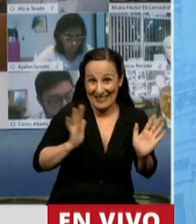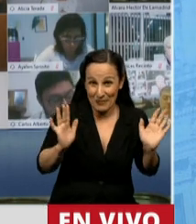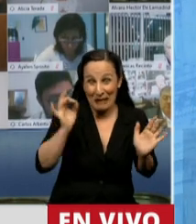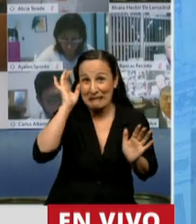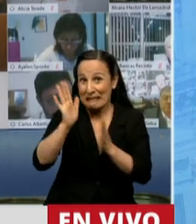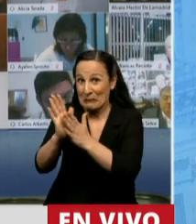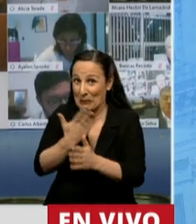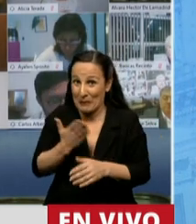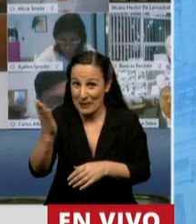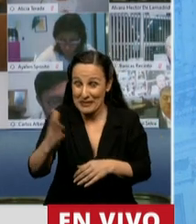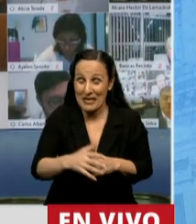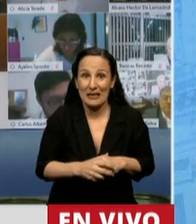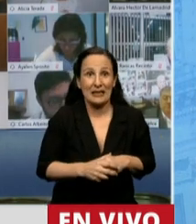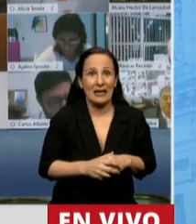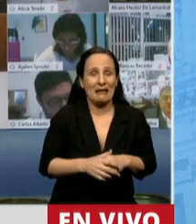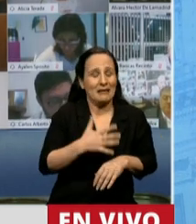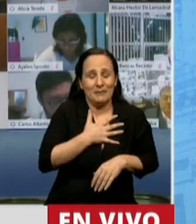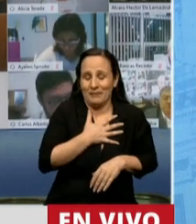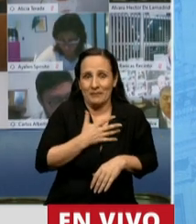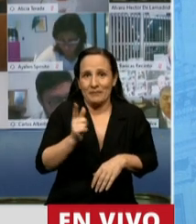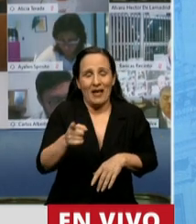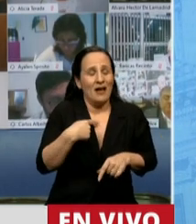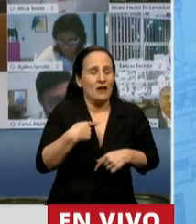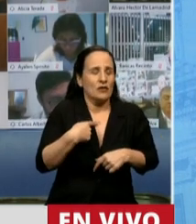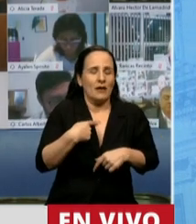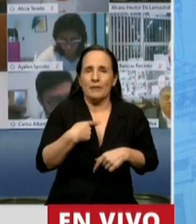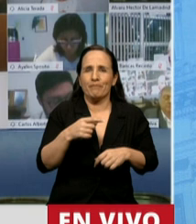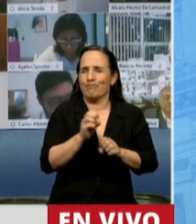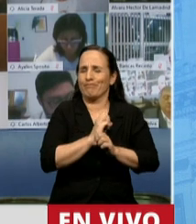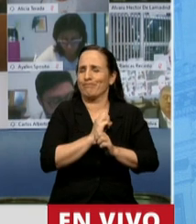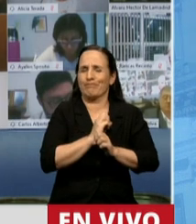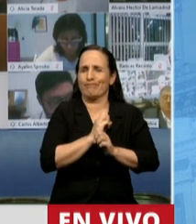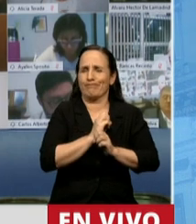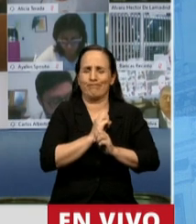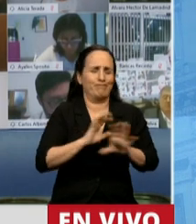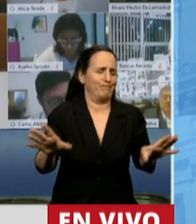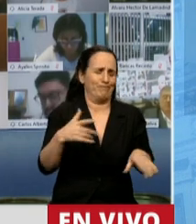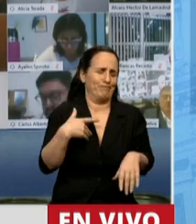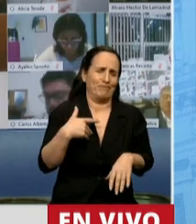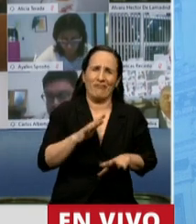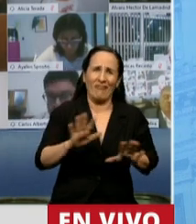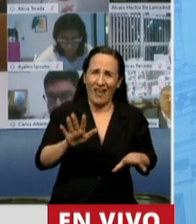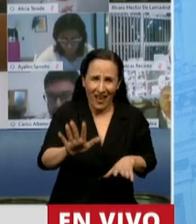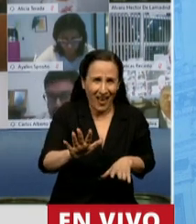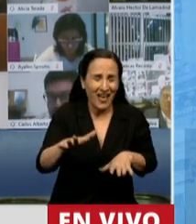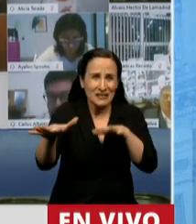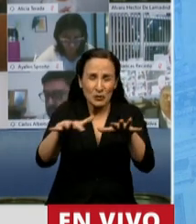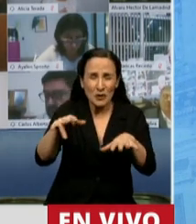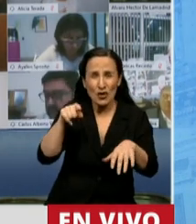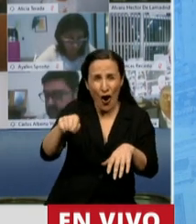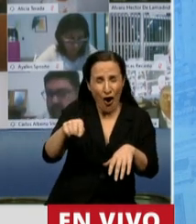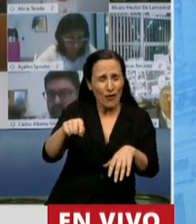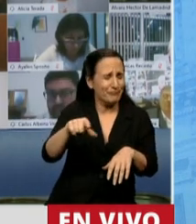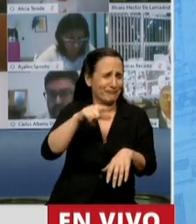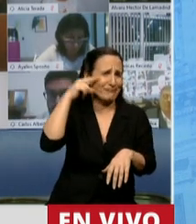presidente este un repudio total a un hecho que nos avergüenza a todos no